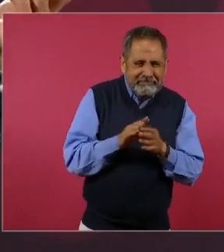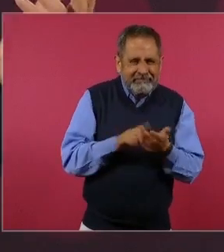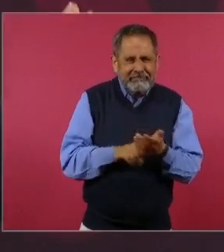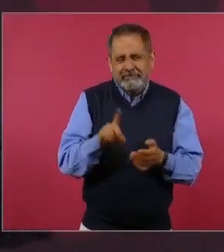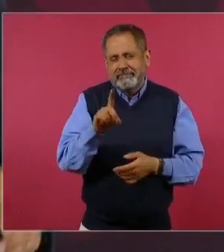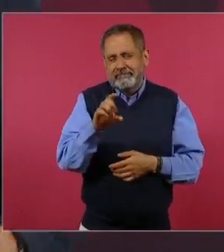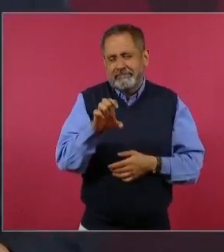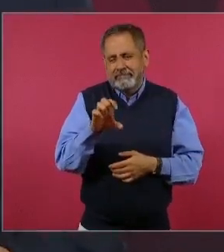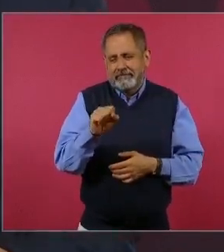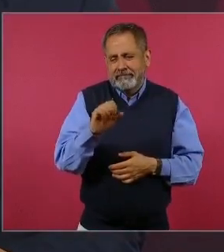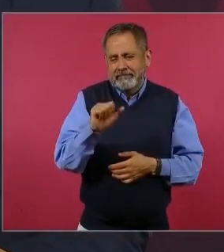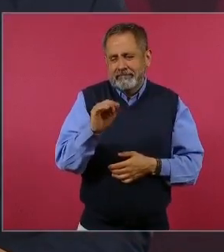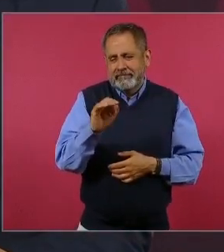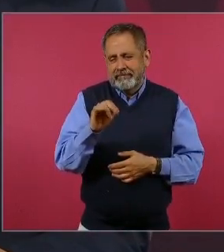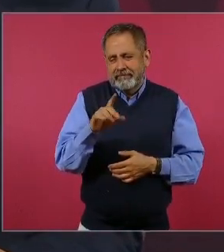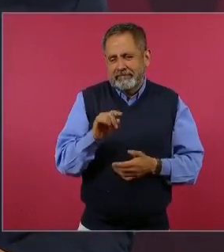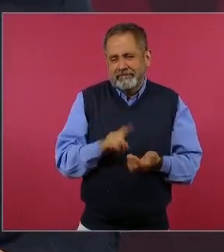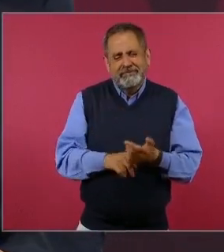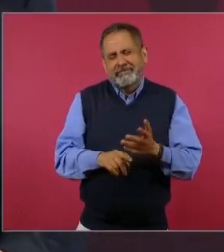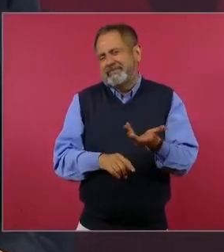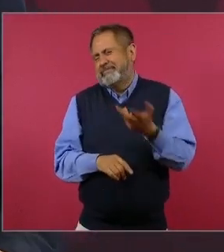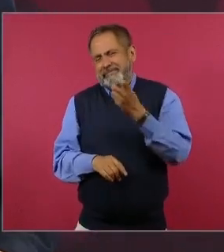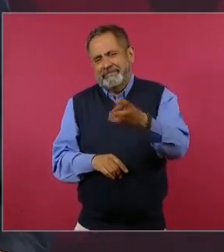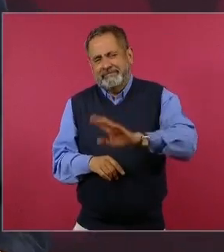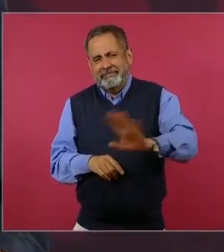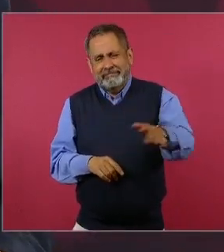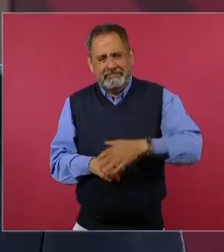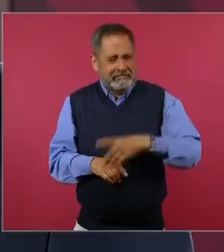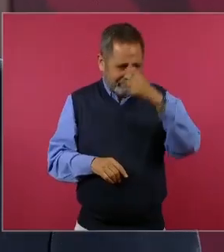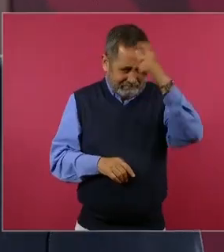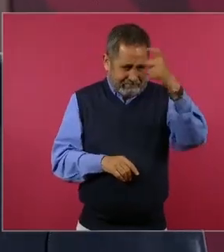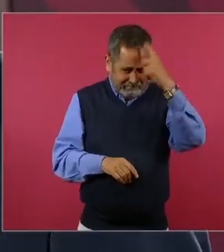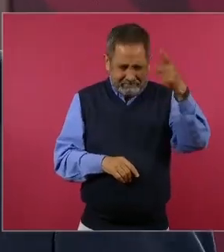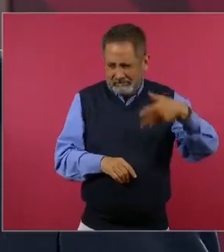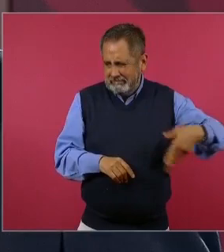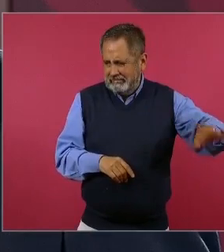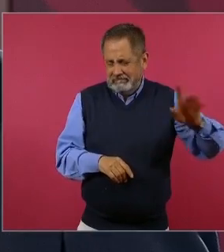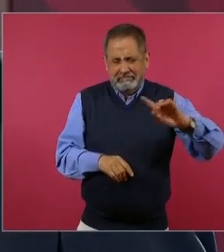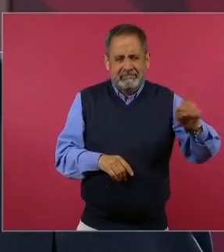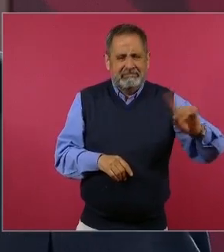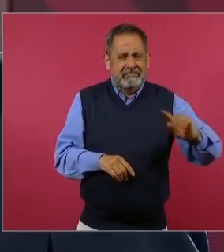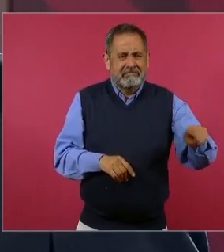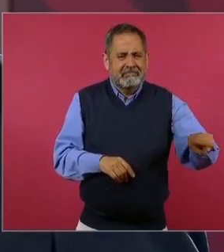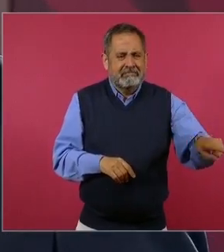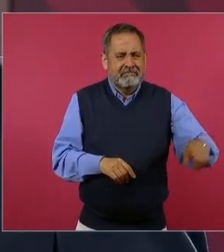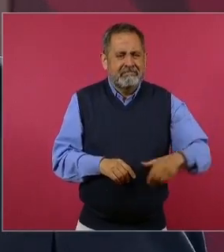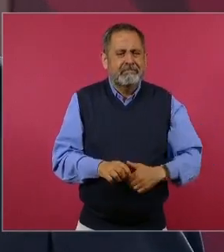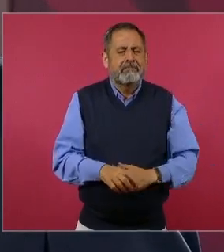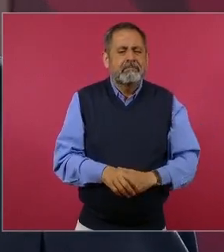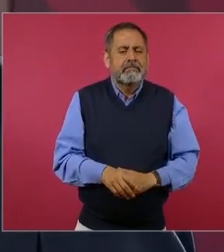sí. Sí, sí, sí, sí. Eso lo inventaron los